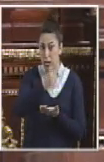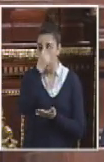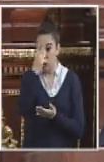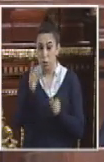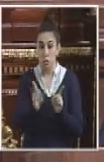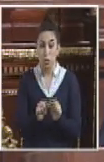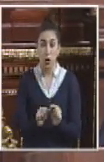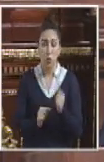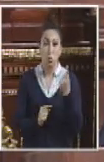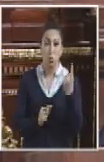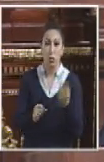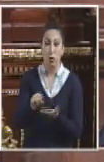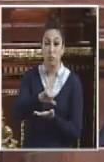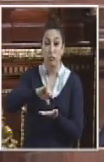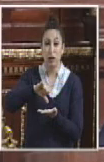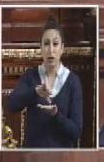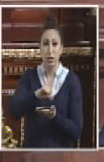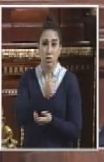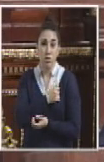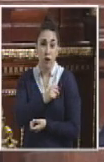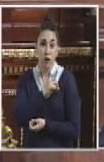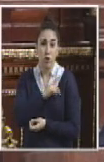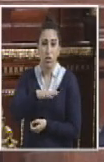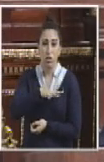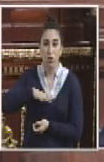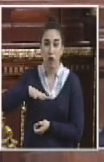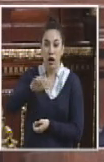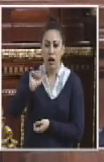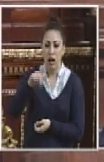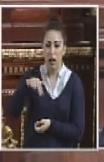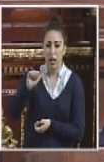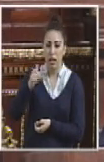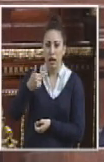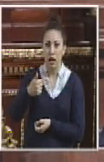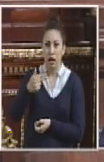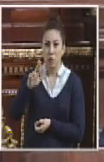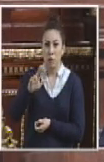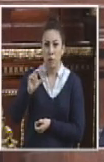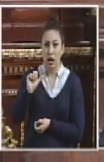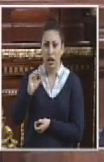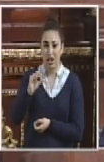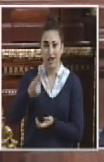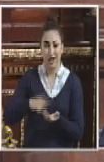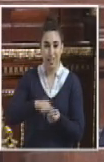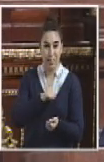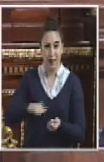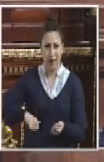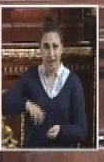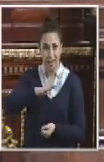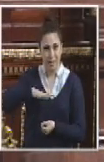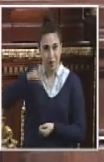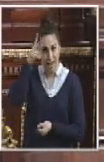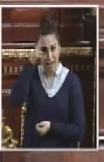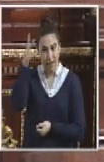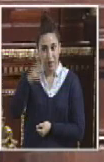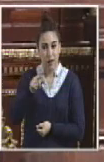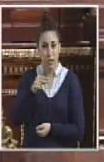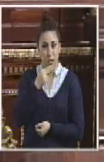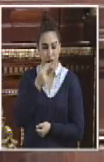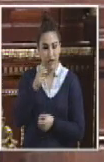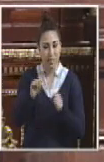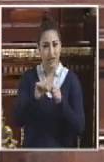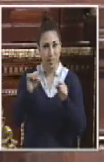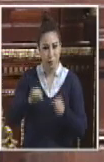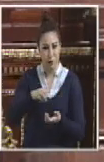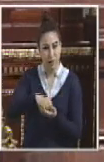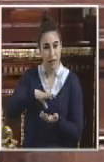de salud en la colonia Anáhuac de la alcaldía Miguel Hidalgo, y que está utilizando este sistema